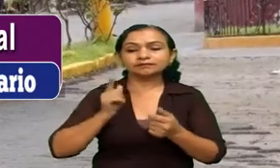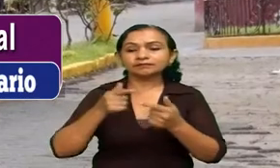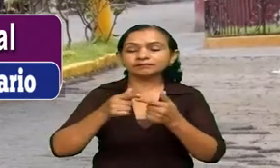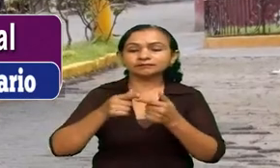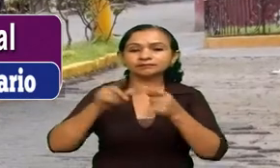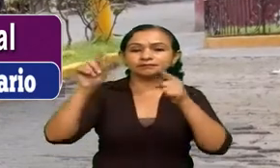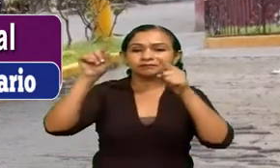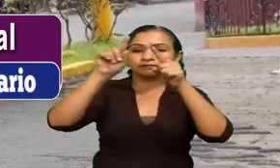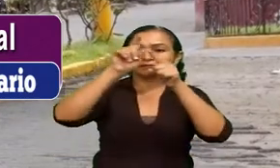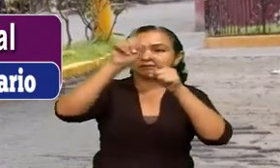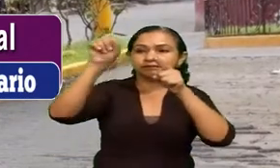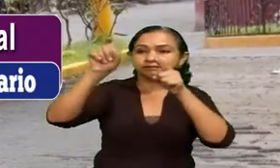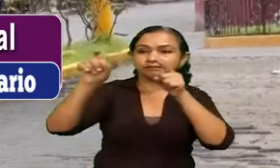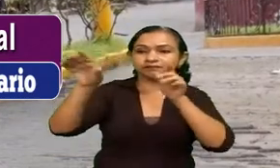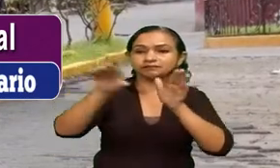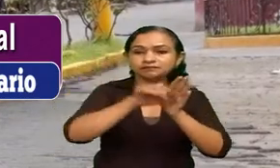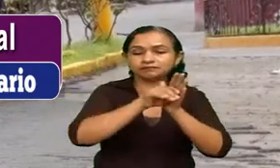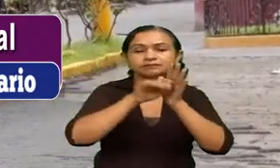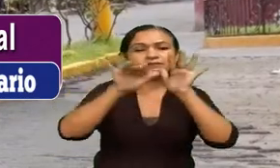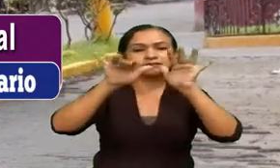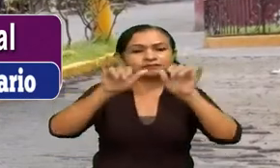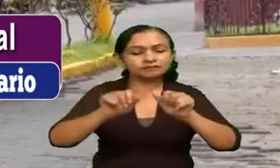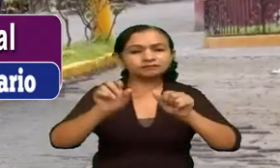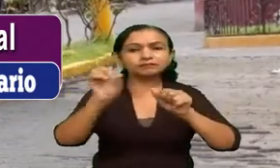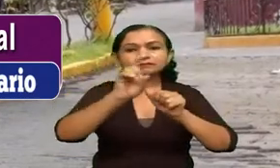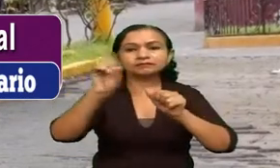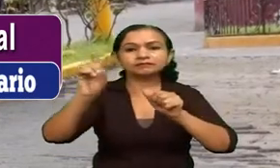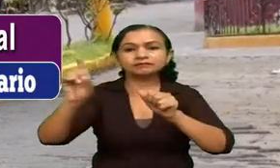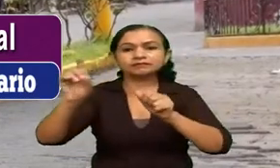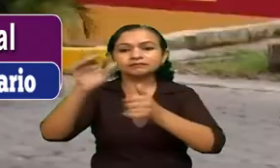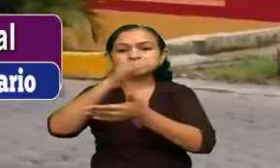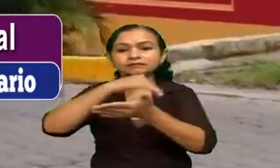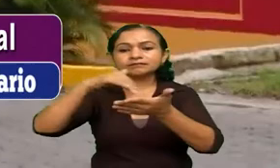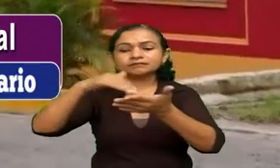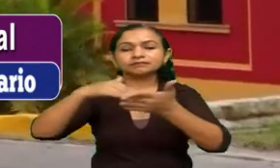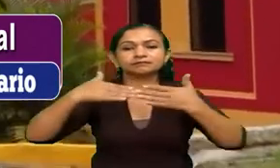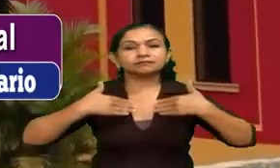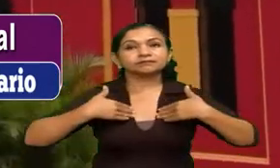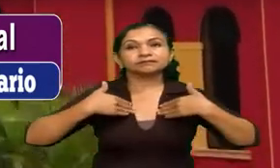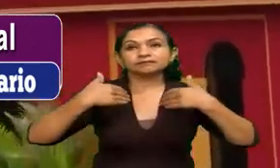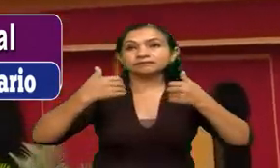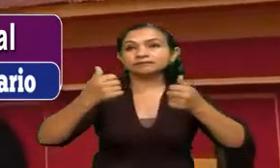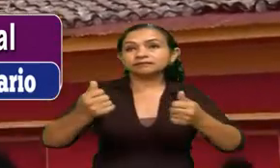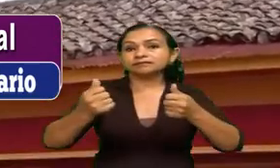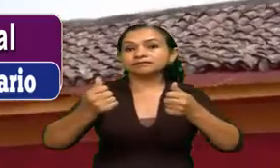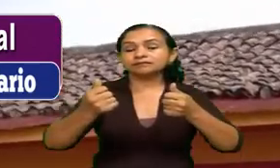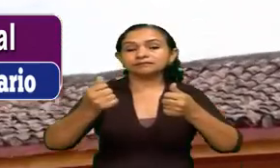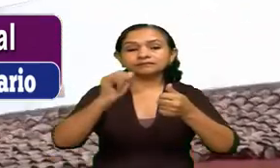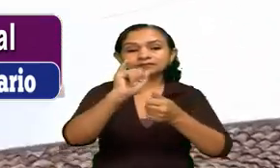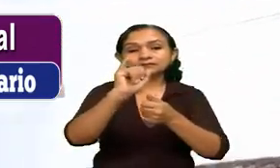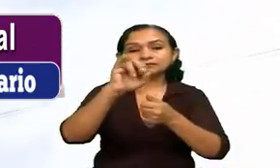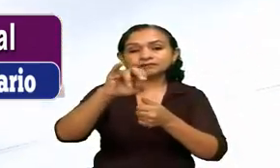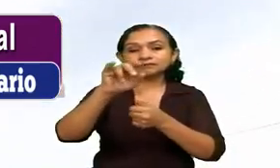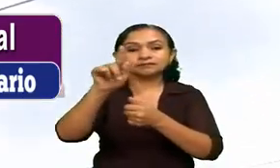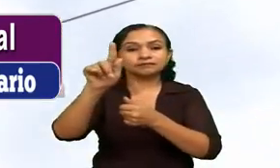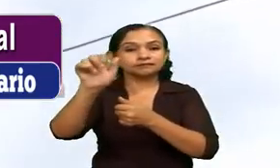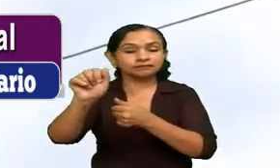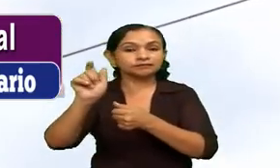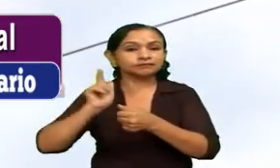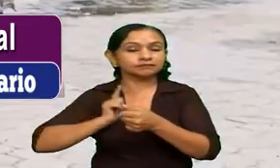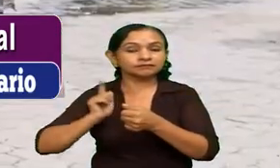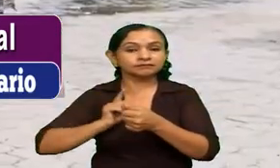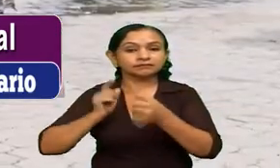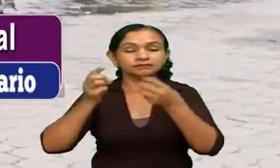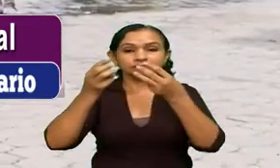óptica y ya tenemos instalados los equipos donde en los centros de salud, en las instalaciones del INTA, donde están los